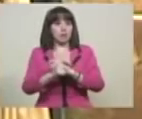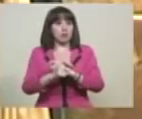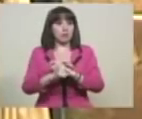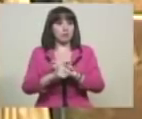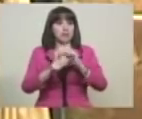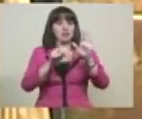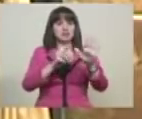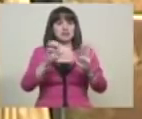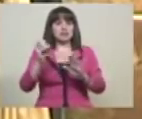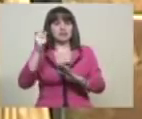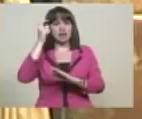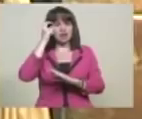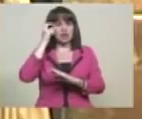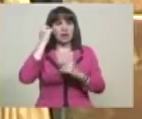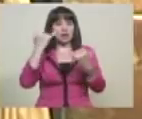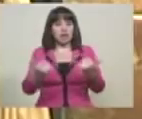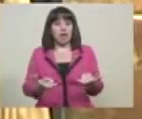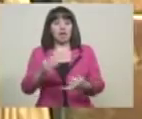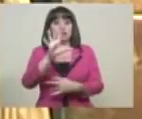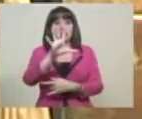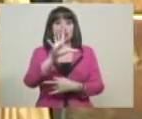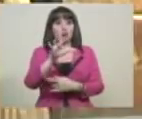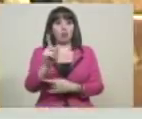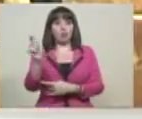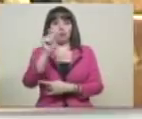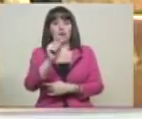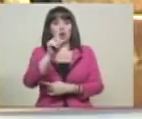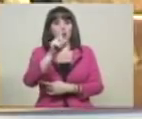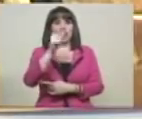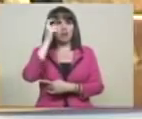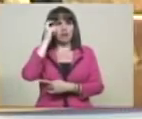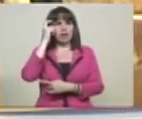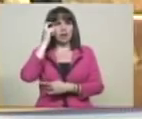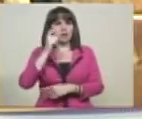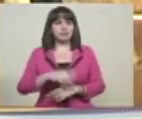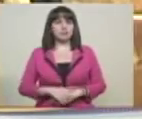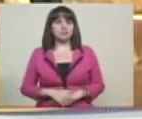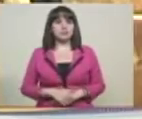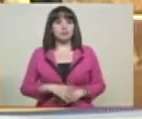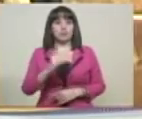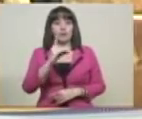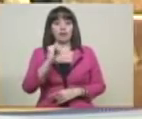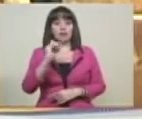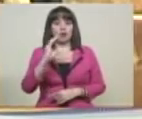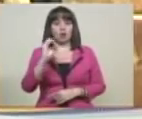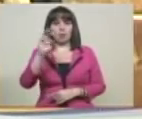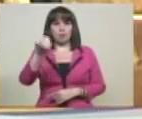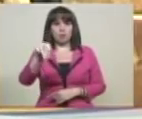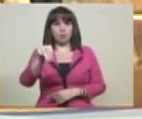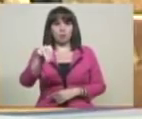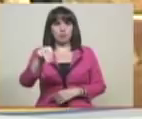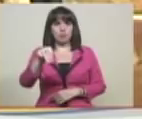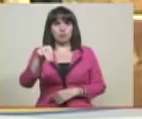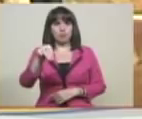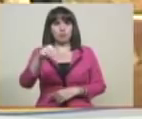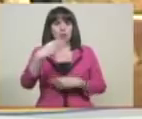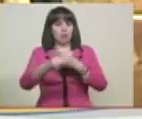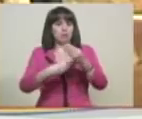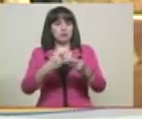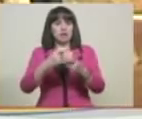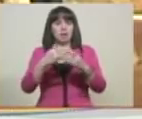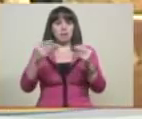en 60 días de llegar a 5 subastas, a 1 por día en DICOM, y